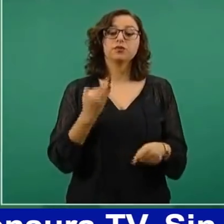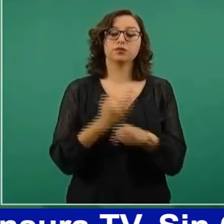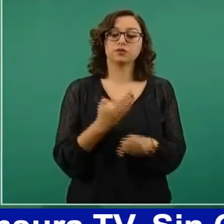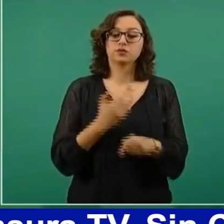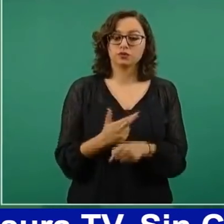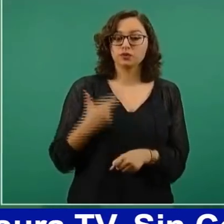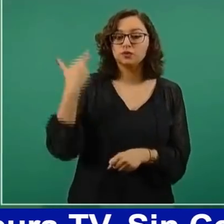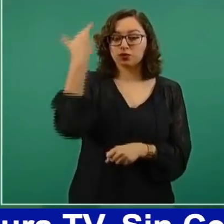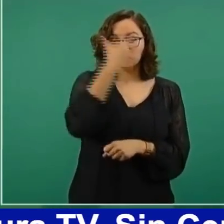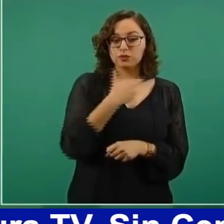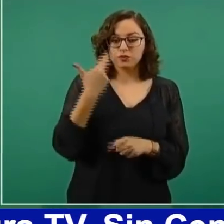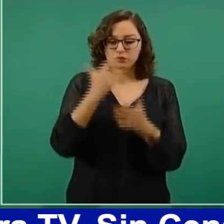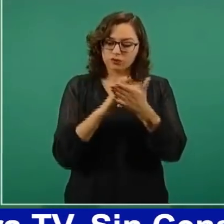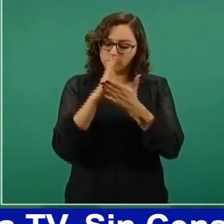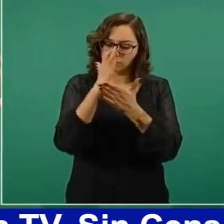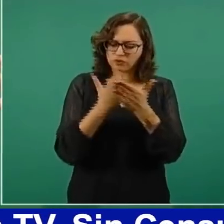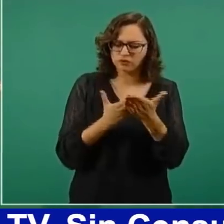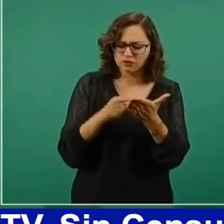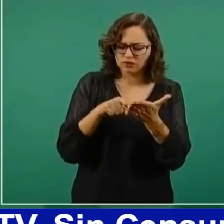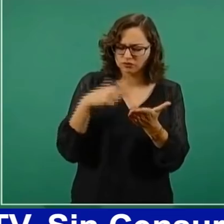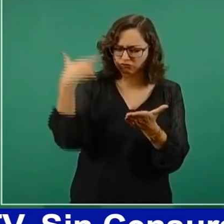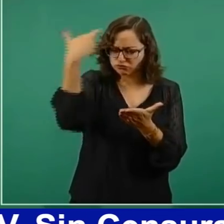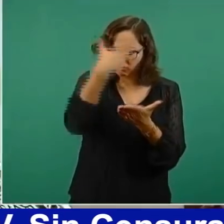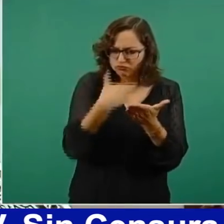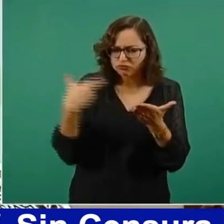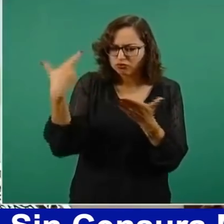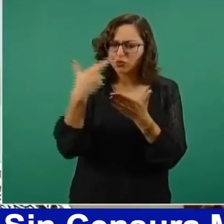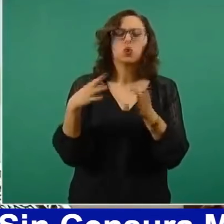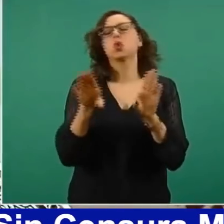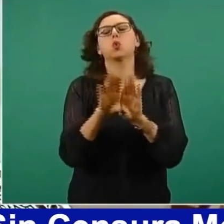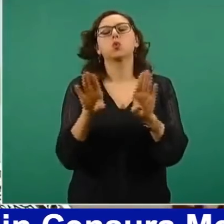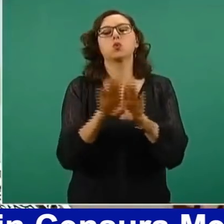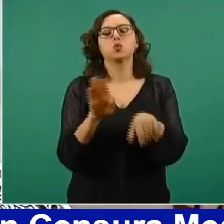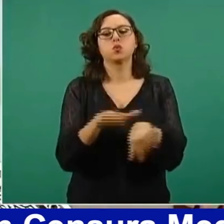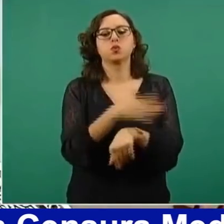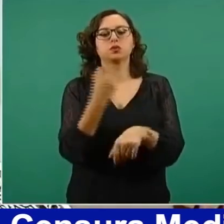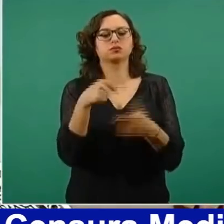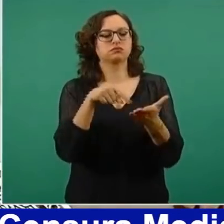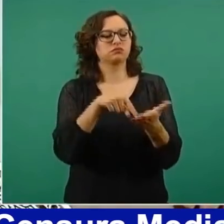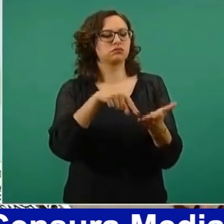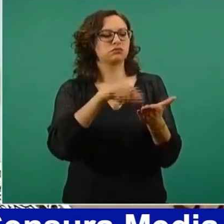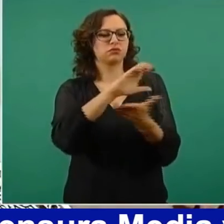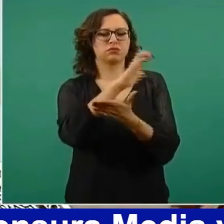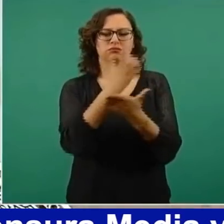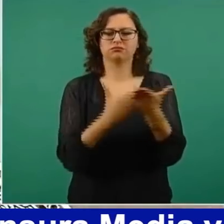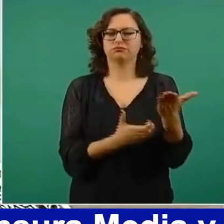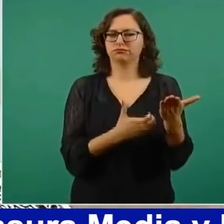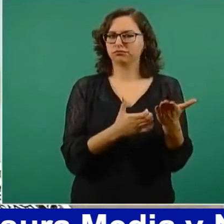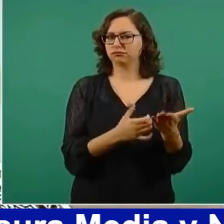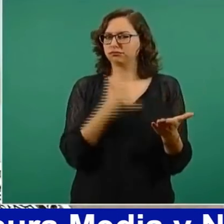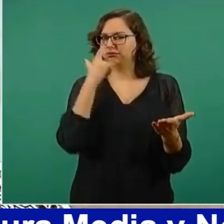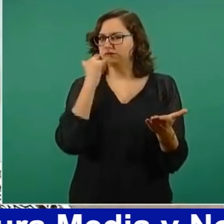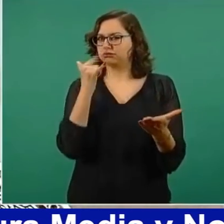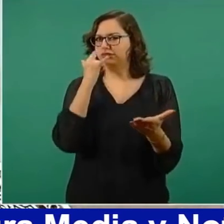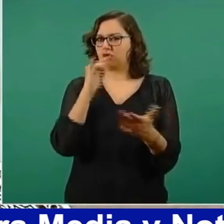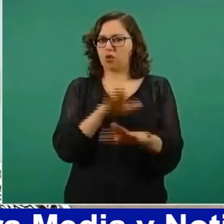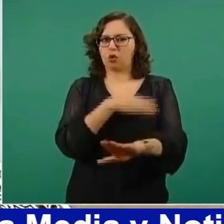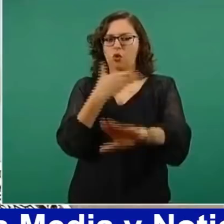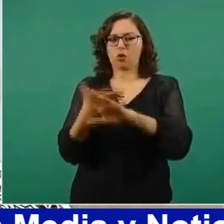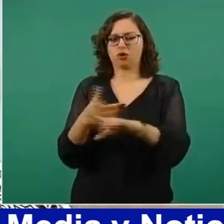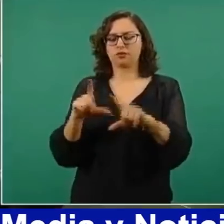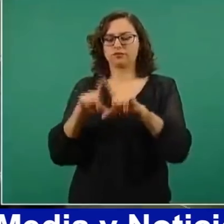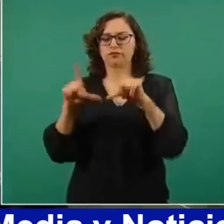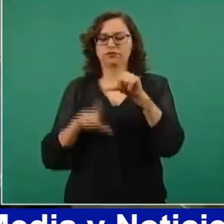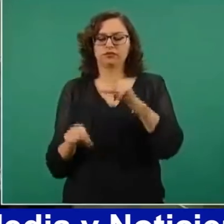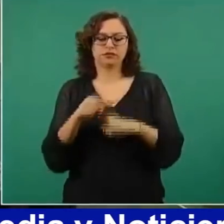es el modelo de contratación. Fue un modelo muy inconveniente para el Estado mexicano. Básicamente se usó a